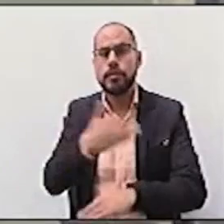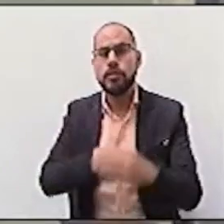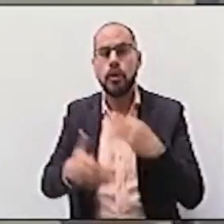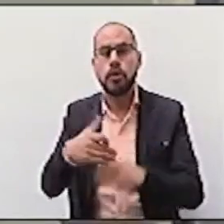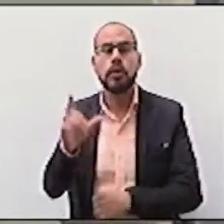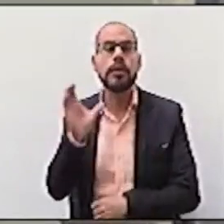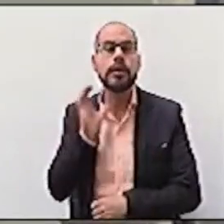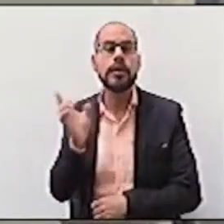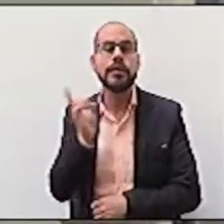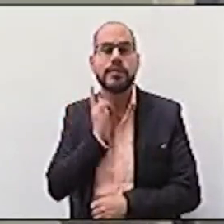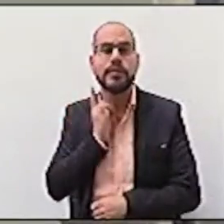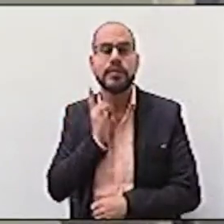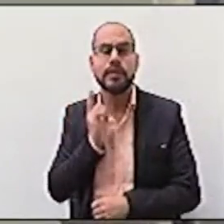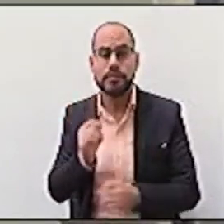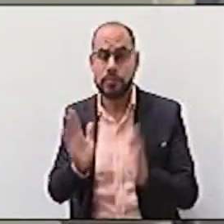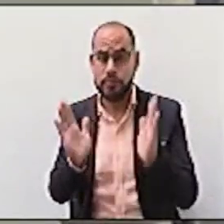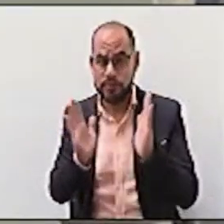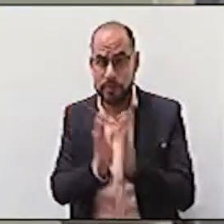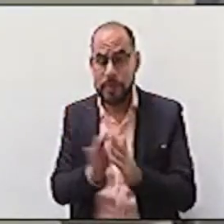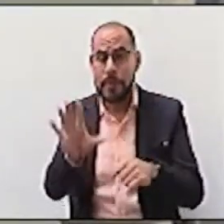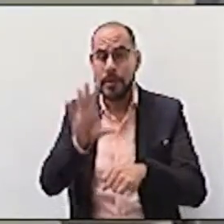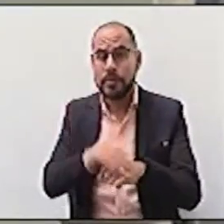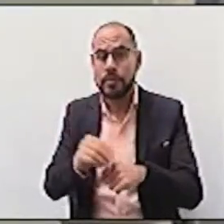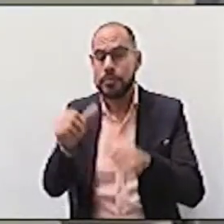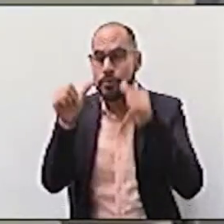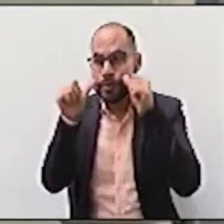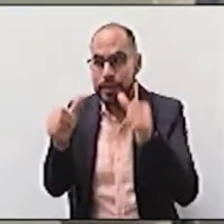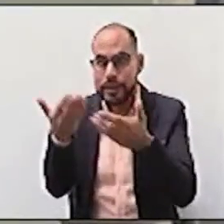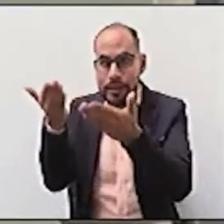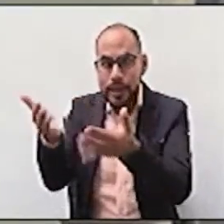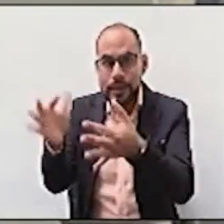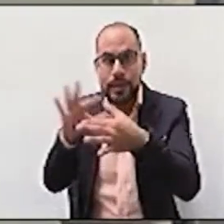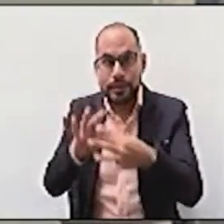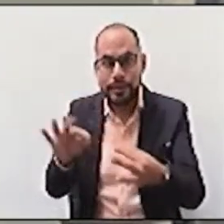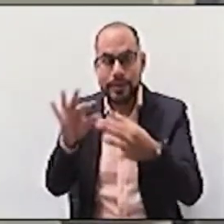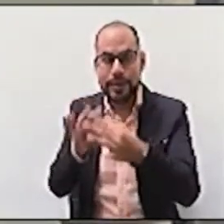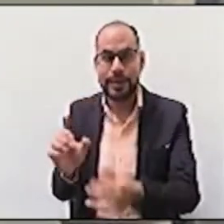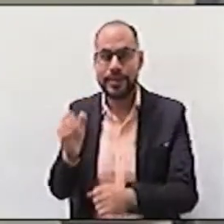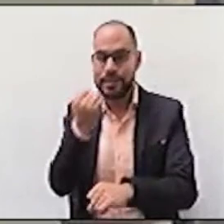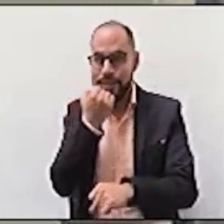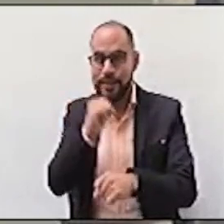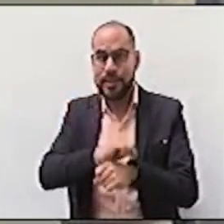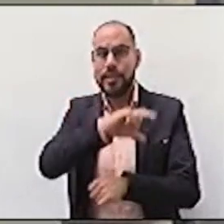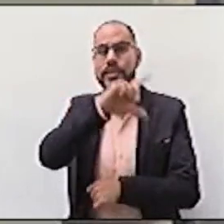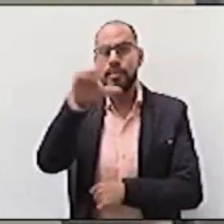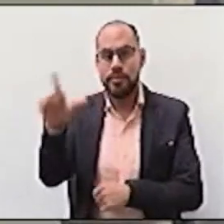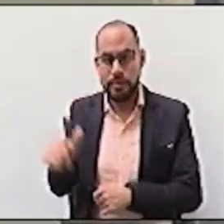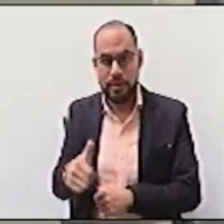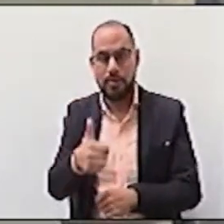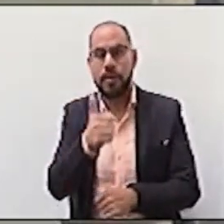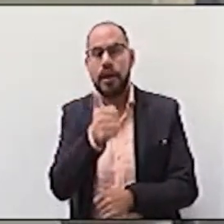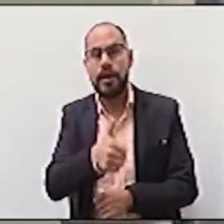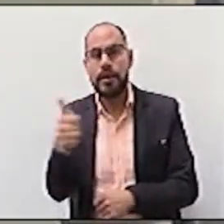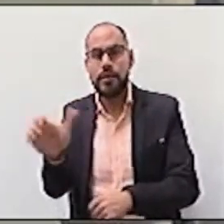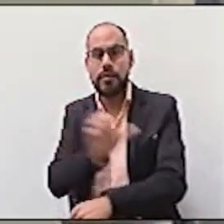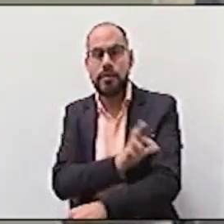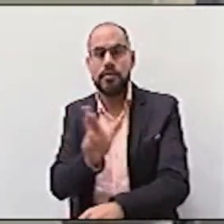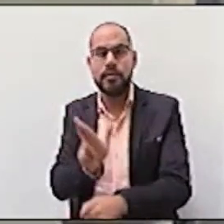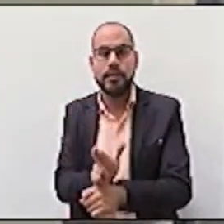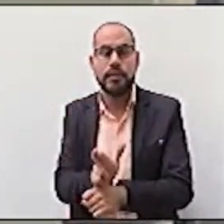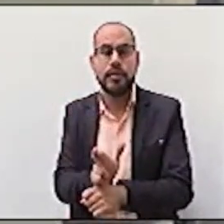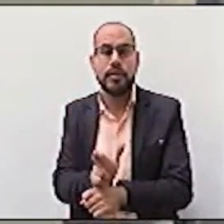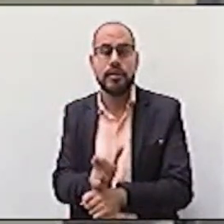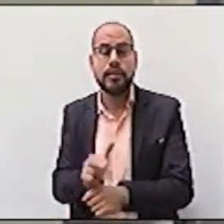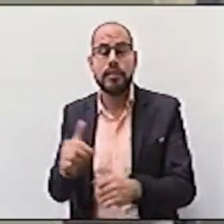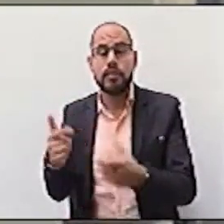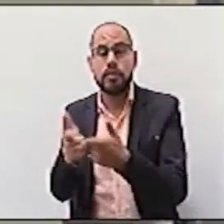tomar sus lugares, permitir escuchar al secretario de Gobernación dar su explicación. Posteriormente, cada coordinador de cada bancada legislativa